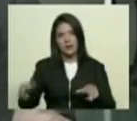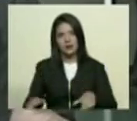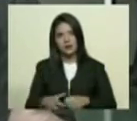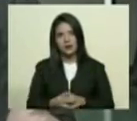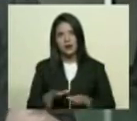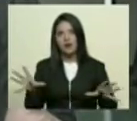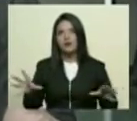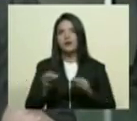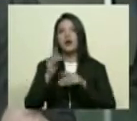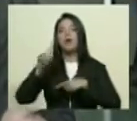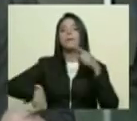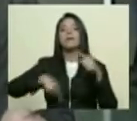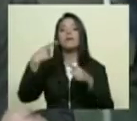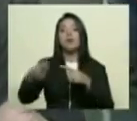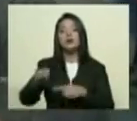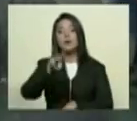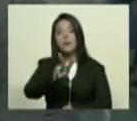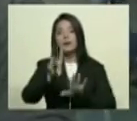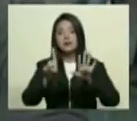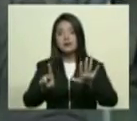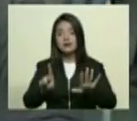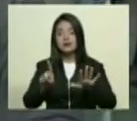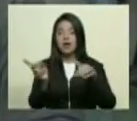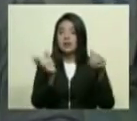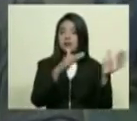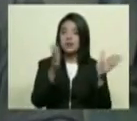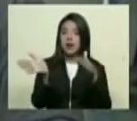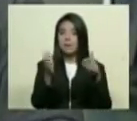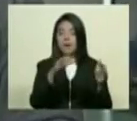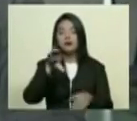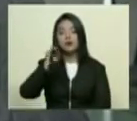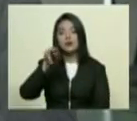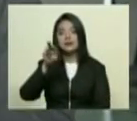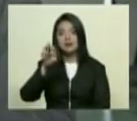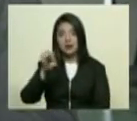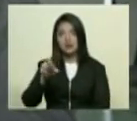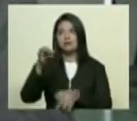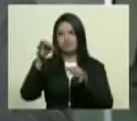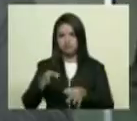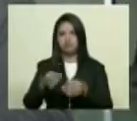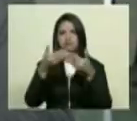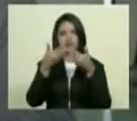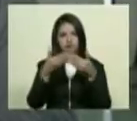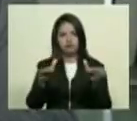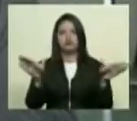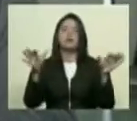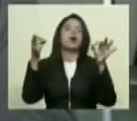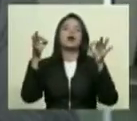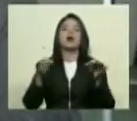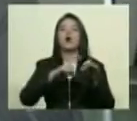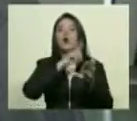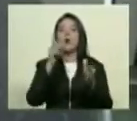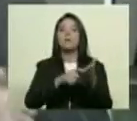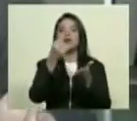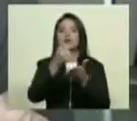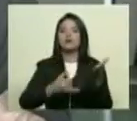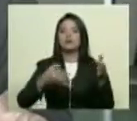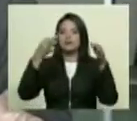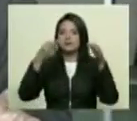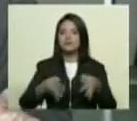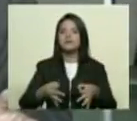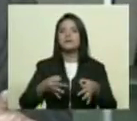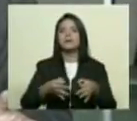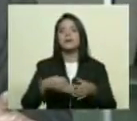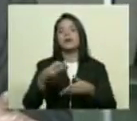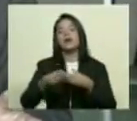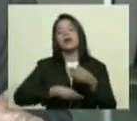entonces el próximo 26 de marzo cuando el consejo nacional electoral publique ya el registro electoral definitivo con el cual se